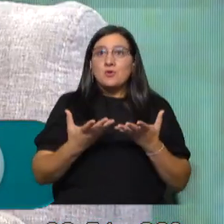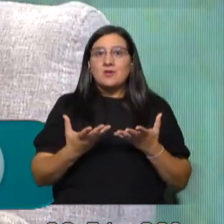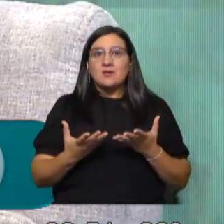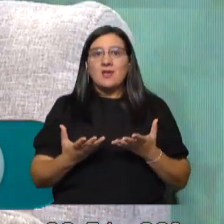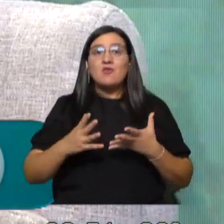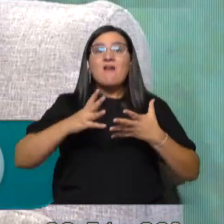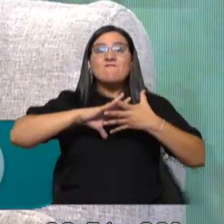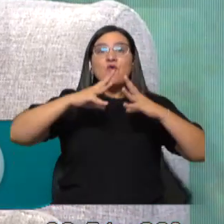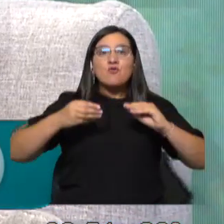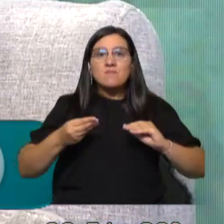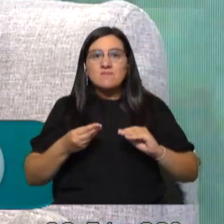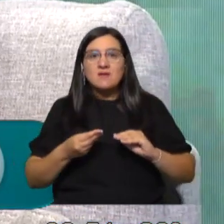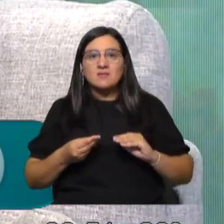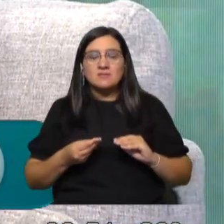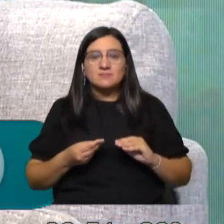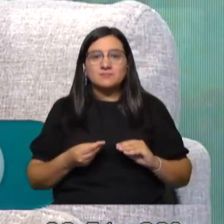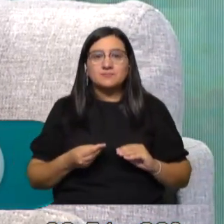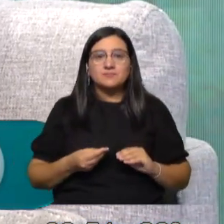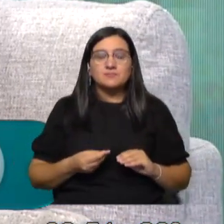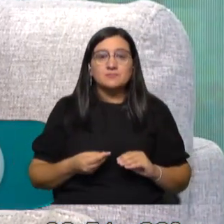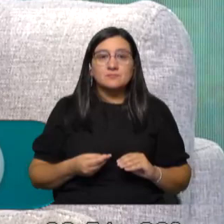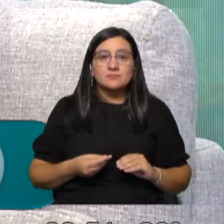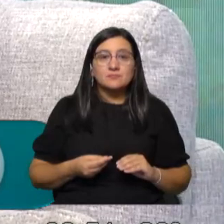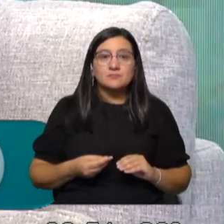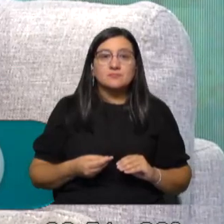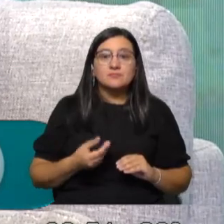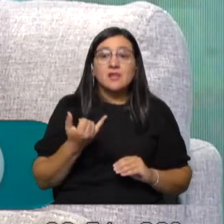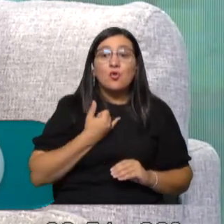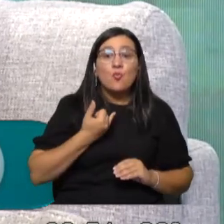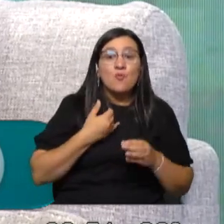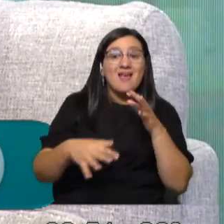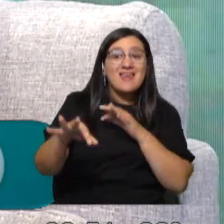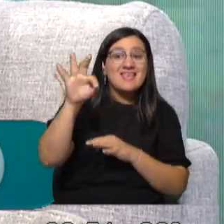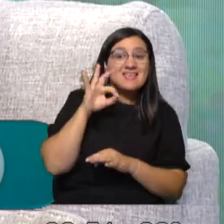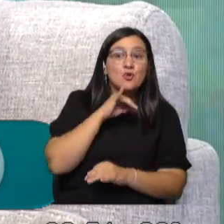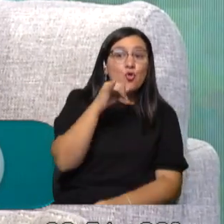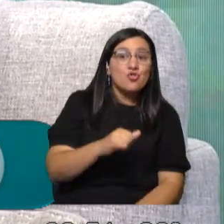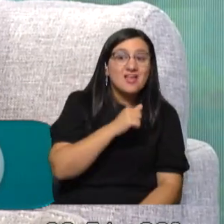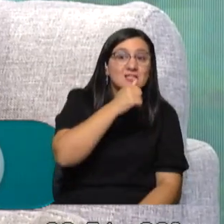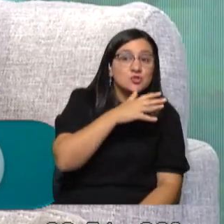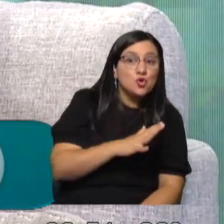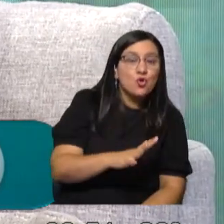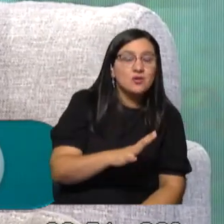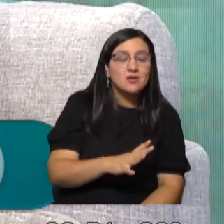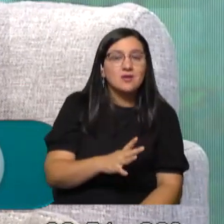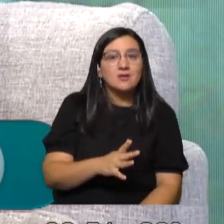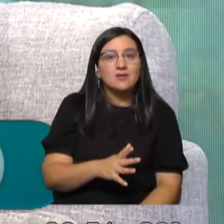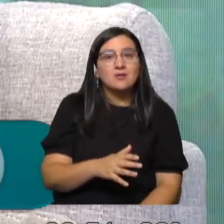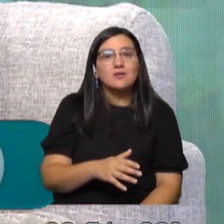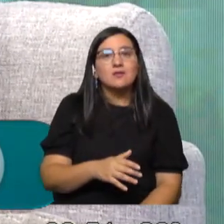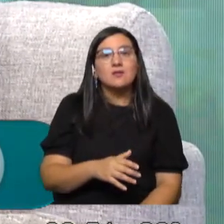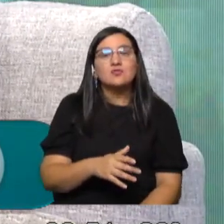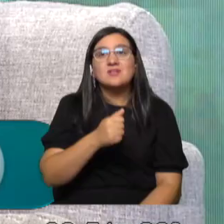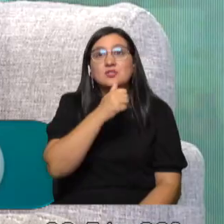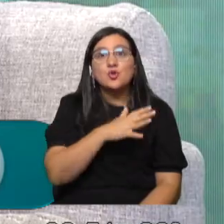maestría en el caso de Demian en cómo elegir contar la historia, situando una historia